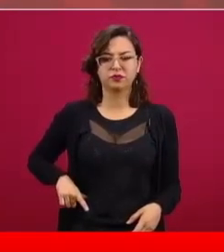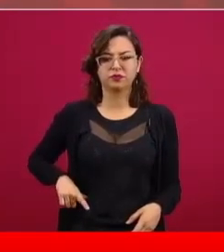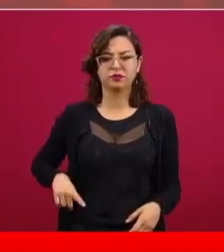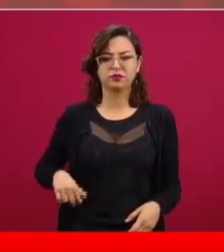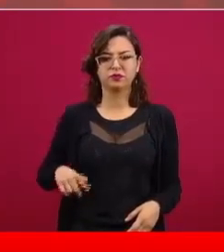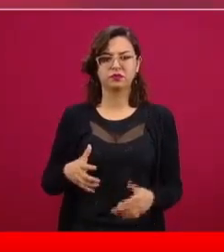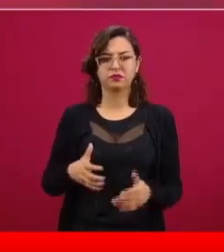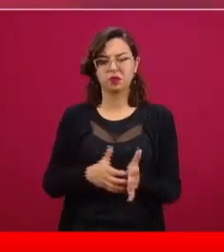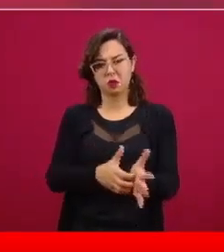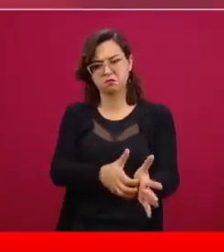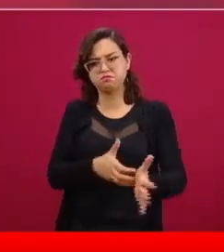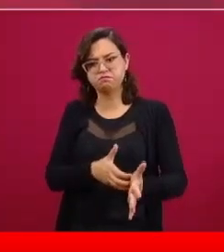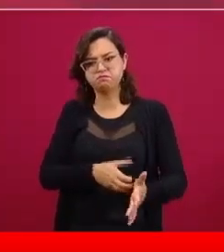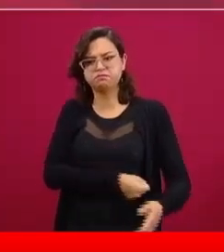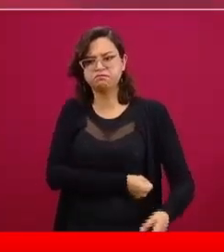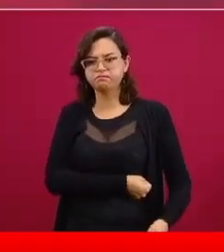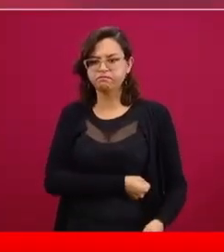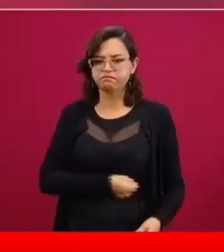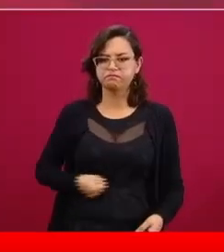austero,